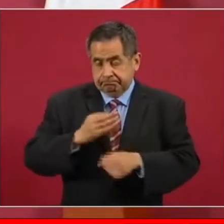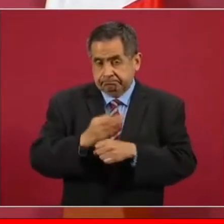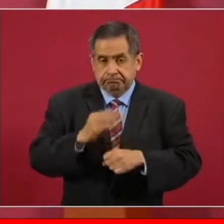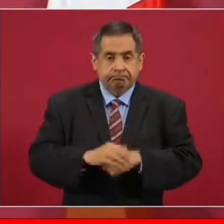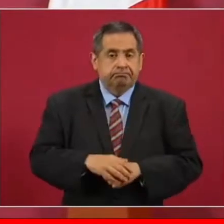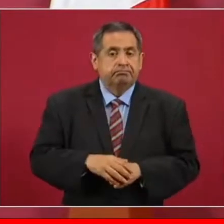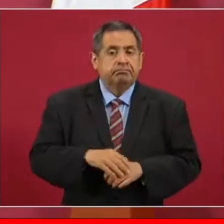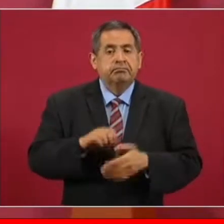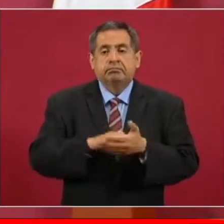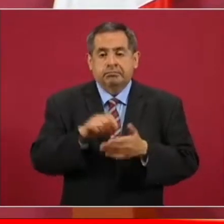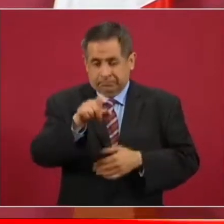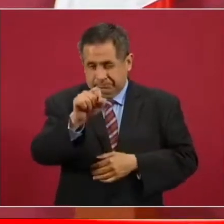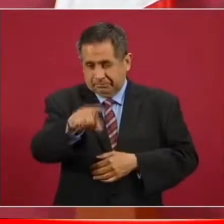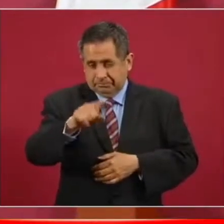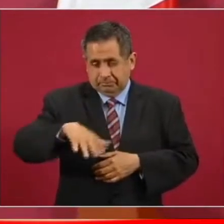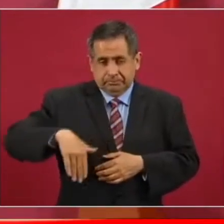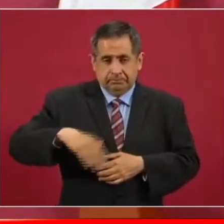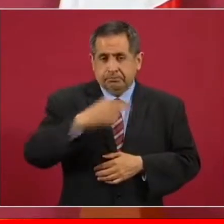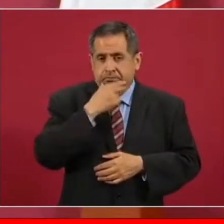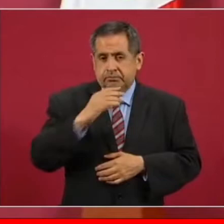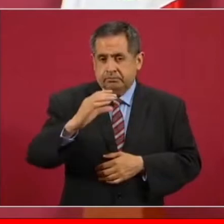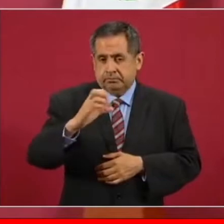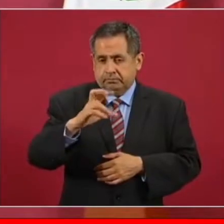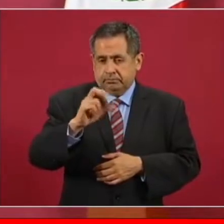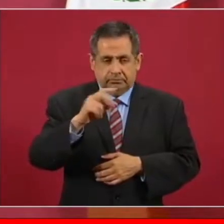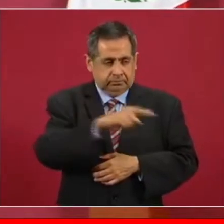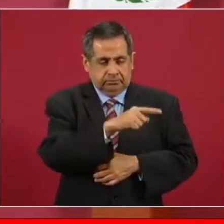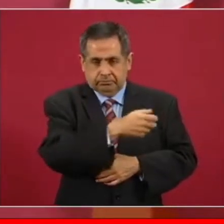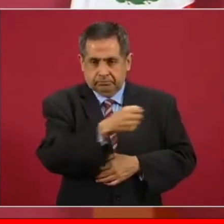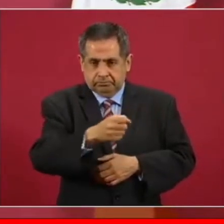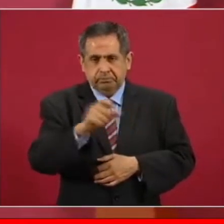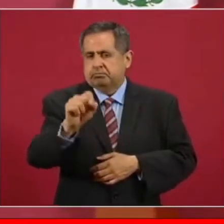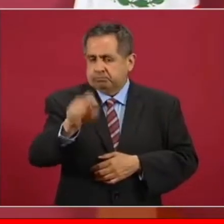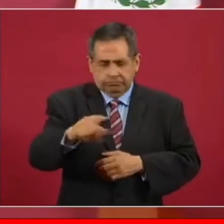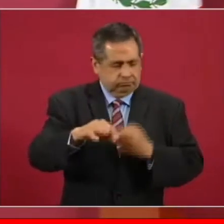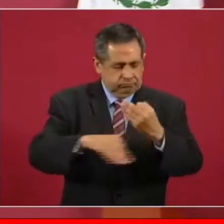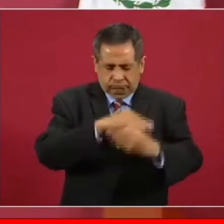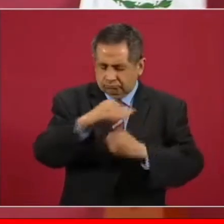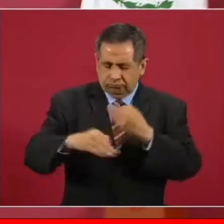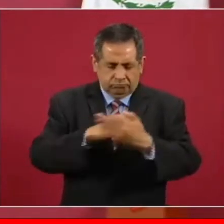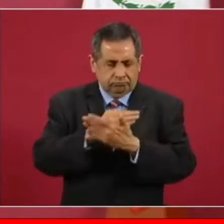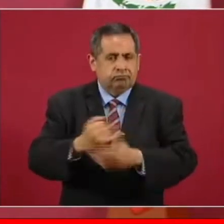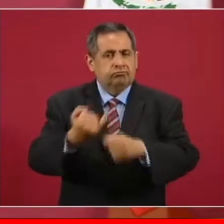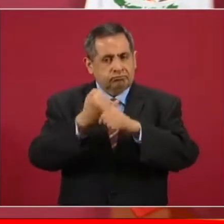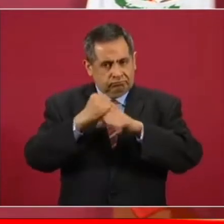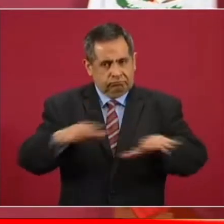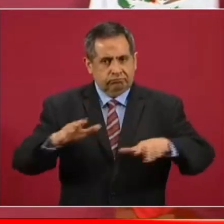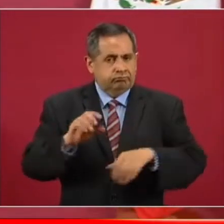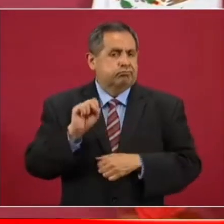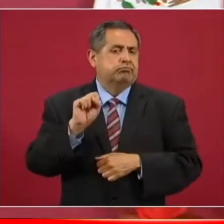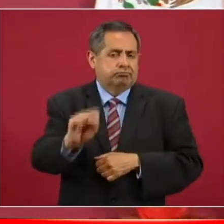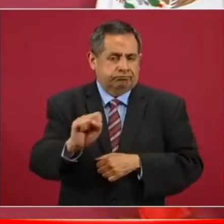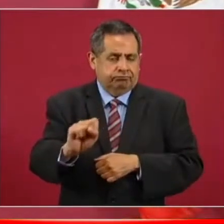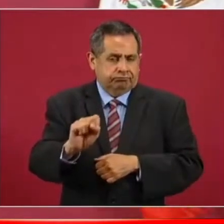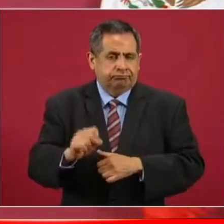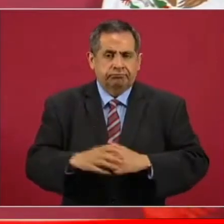el caso de este señor Cerón, todo completo. Y